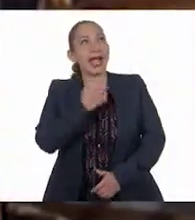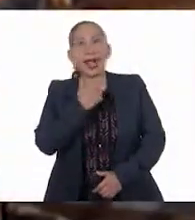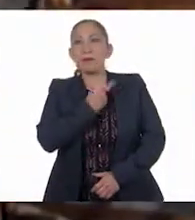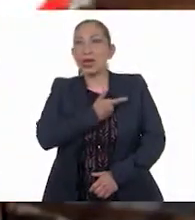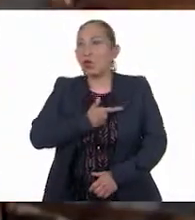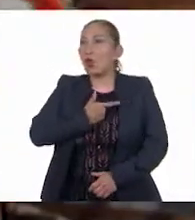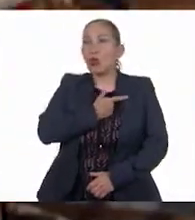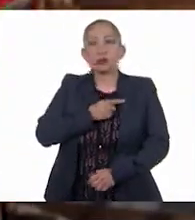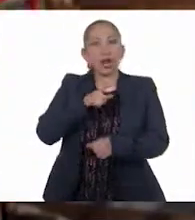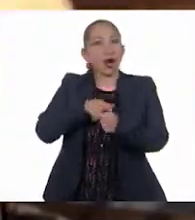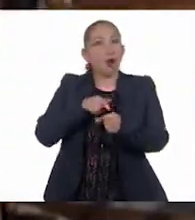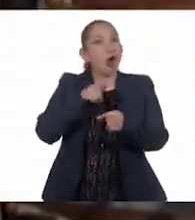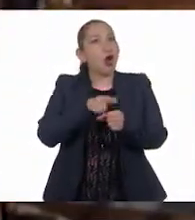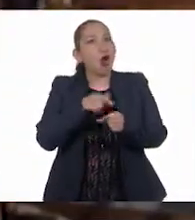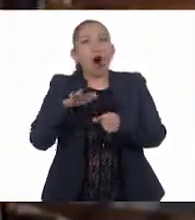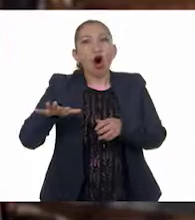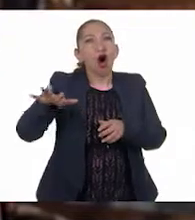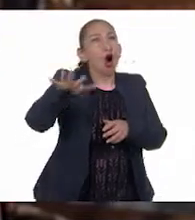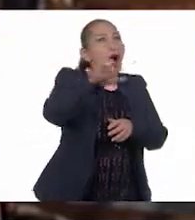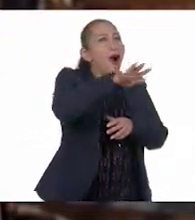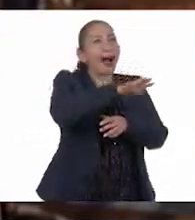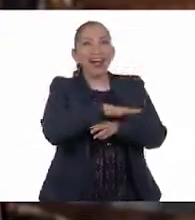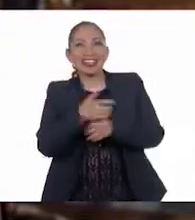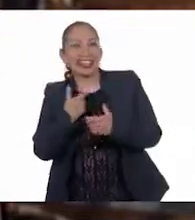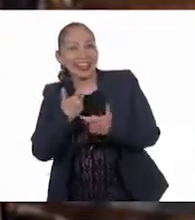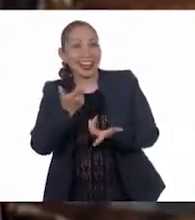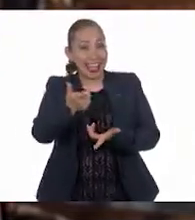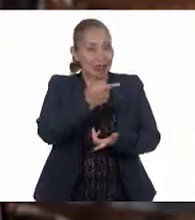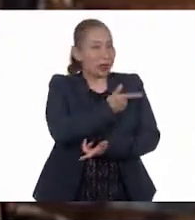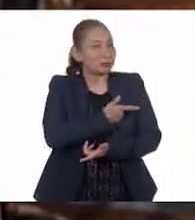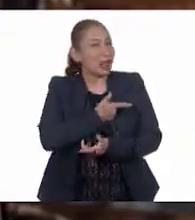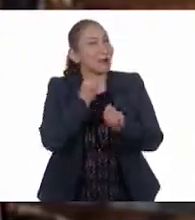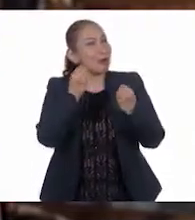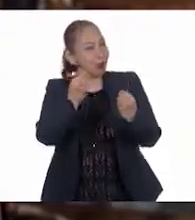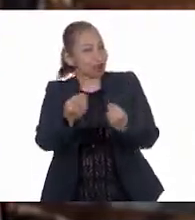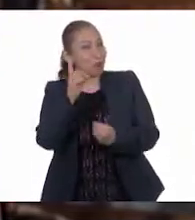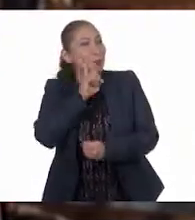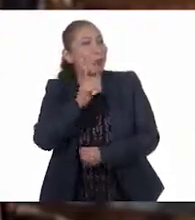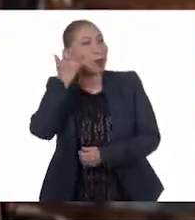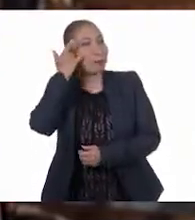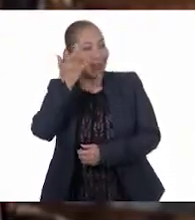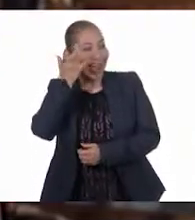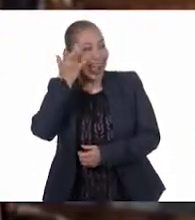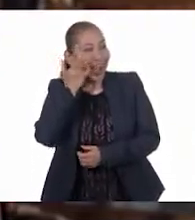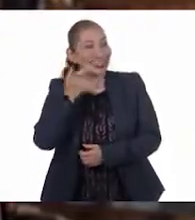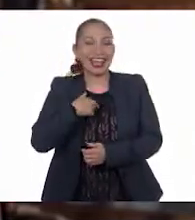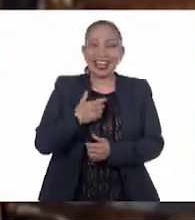ese baño de color. ¡Ah, ah, ah! ¡Le va a encantar a la pirata!